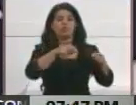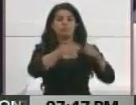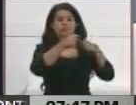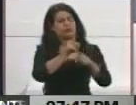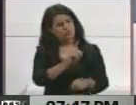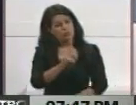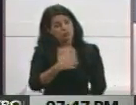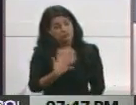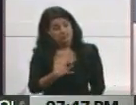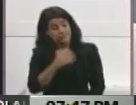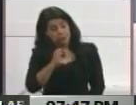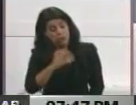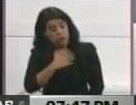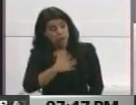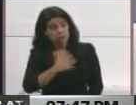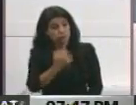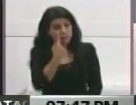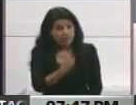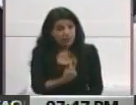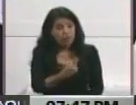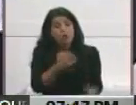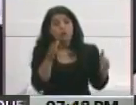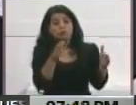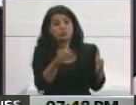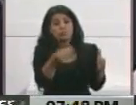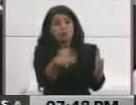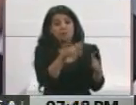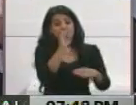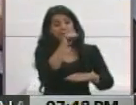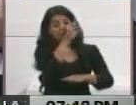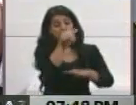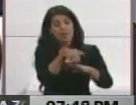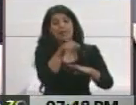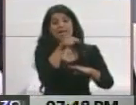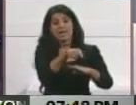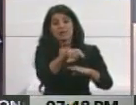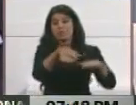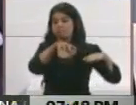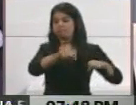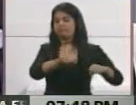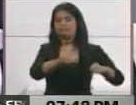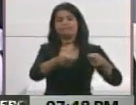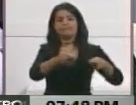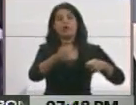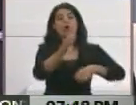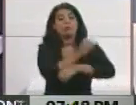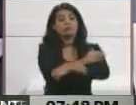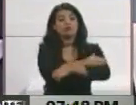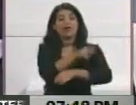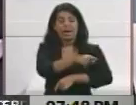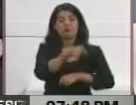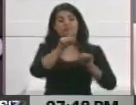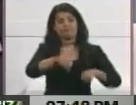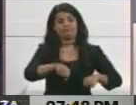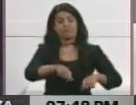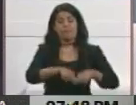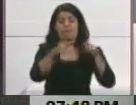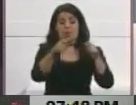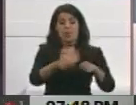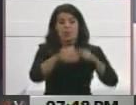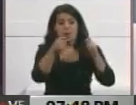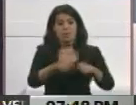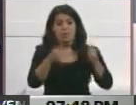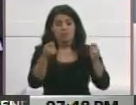un sector que se ha empoderado de la cúpula de la oposición una de las cosas que me ha